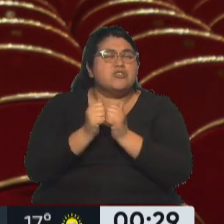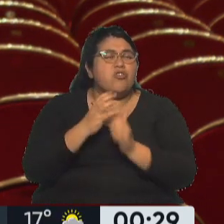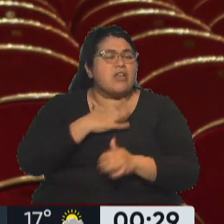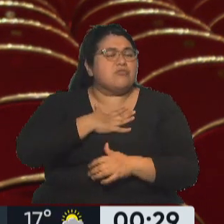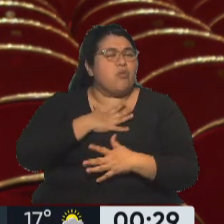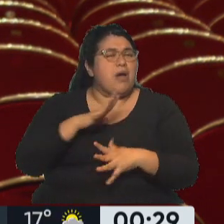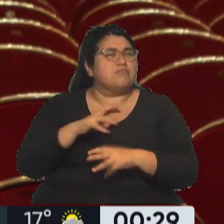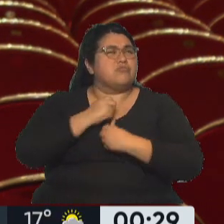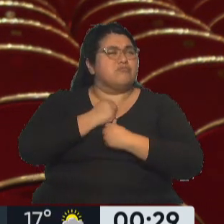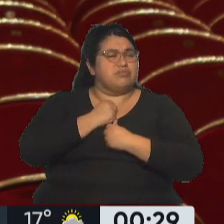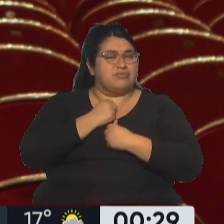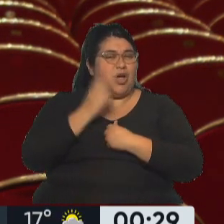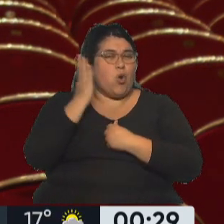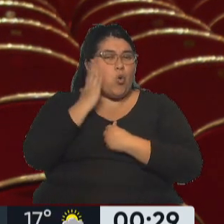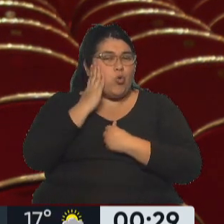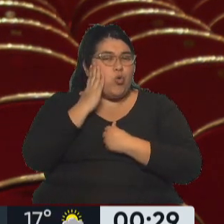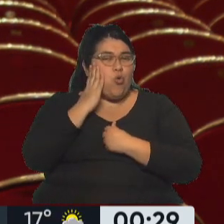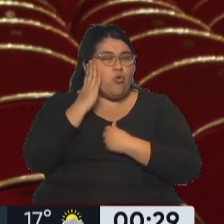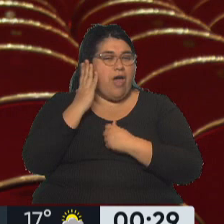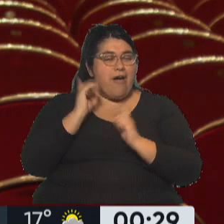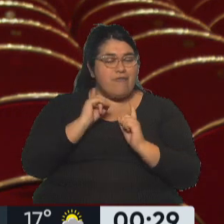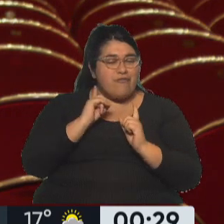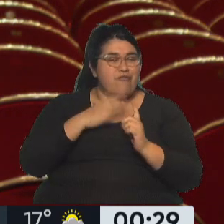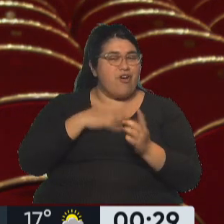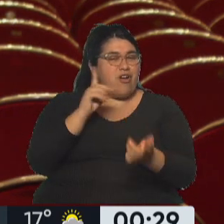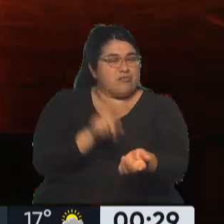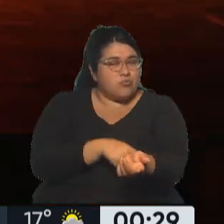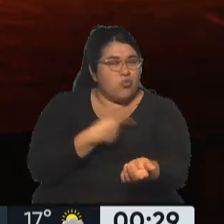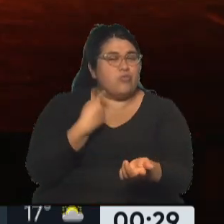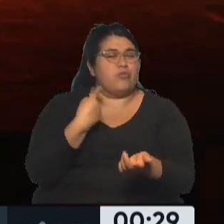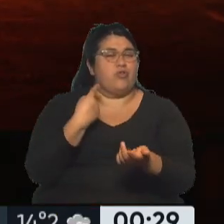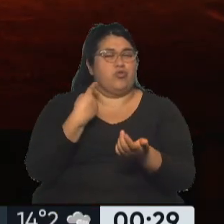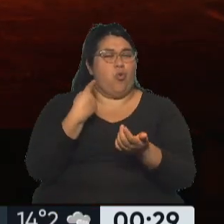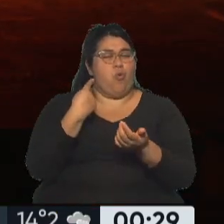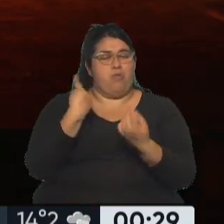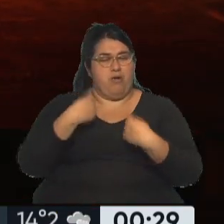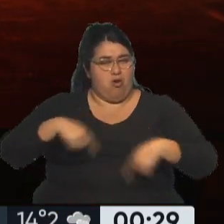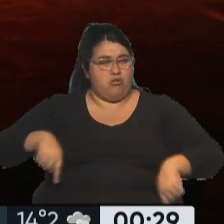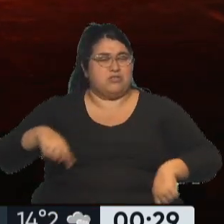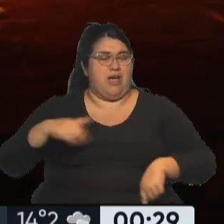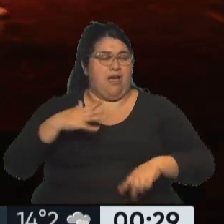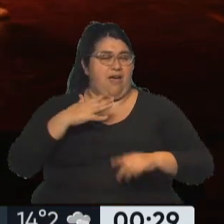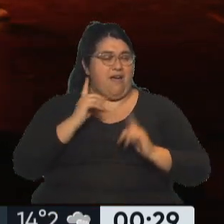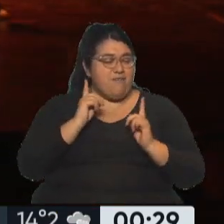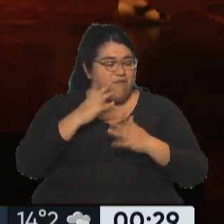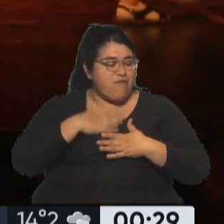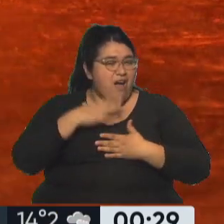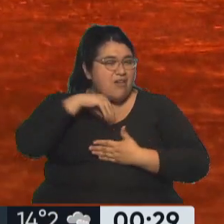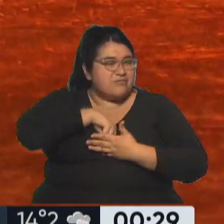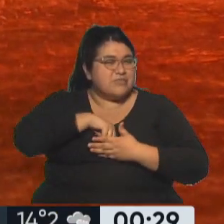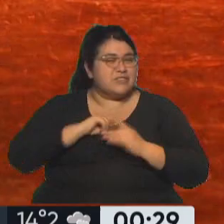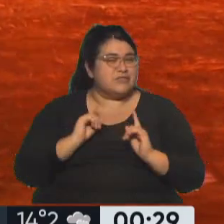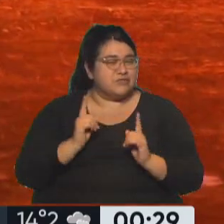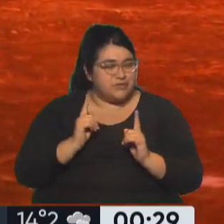representa, de ese pueblo que está atrás nuestro, de esa tradición, de esas costumbres, de esa danza, de eso que